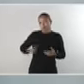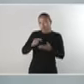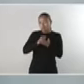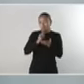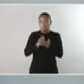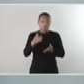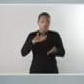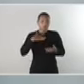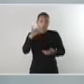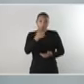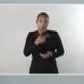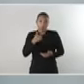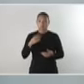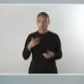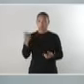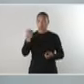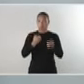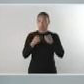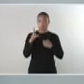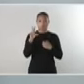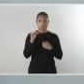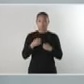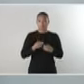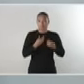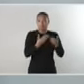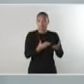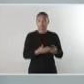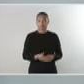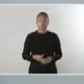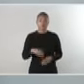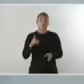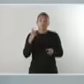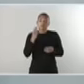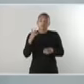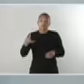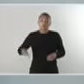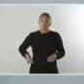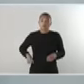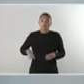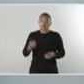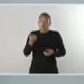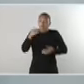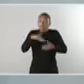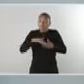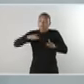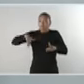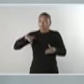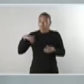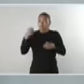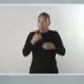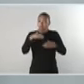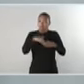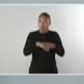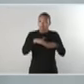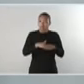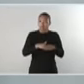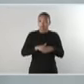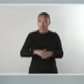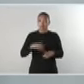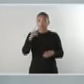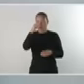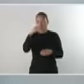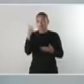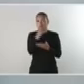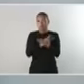tendremos Un gobierno que deje de gastar en corrupción y privilegios ahorrando lo suficiente para determinarlo a los programas